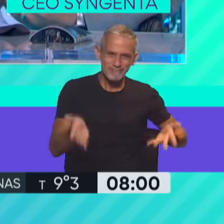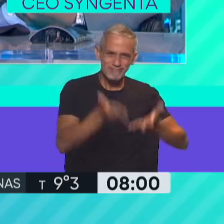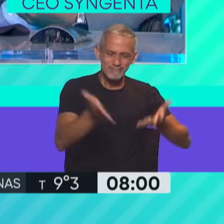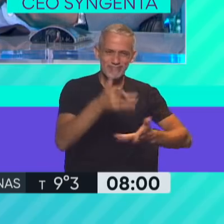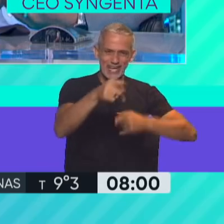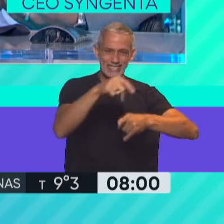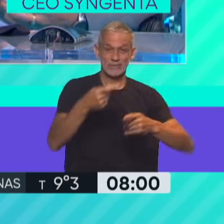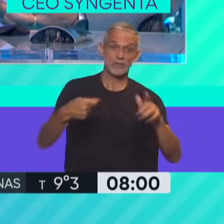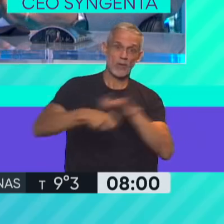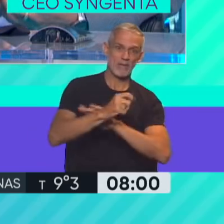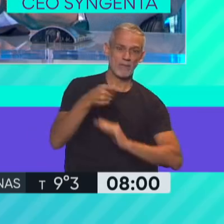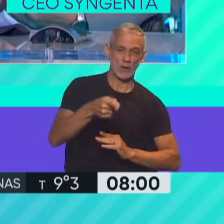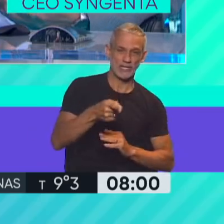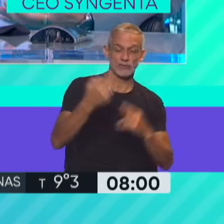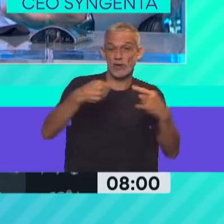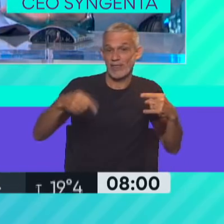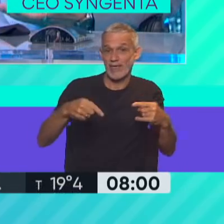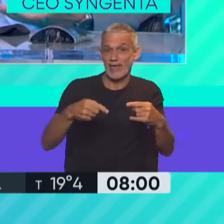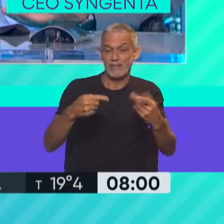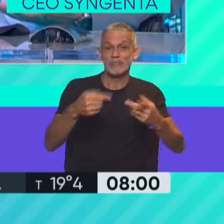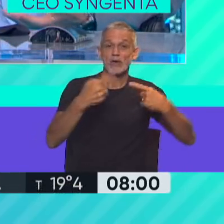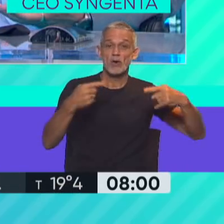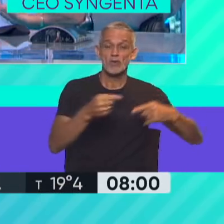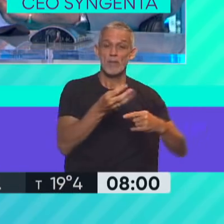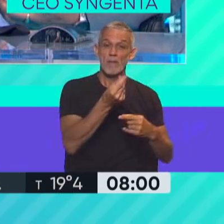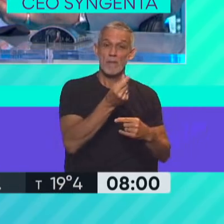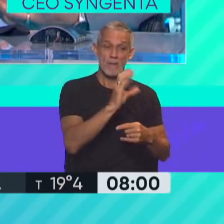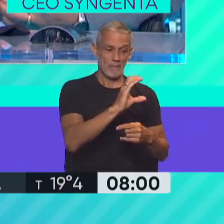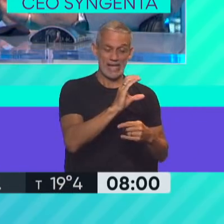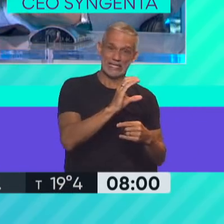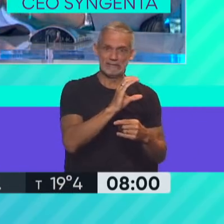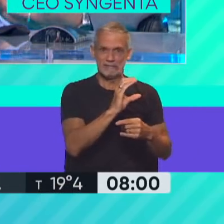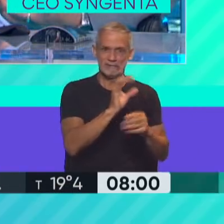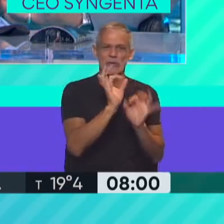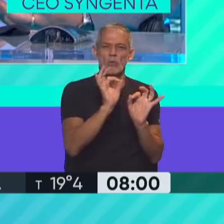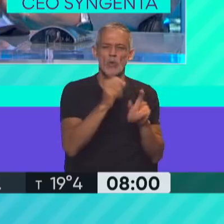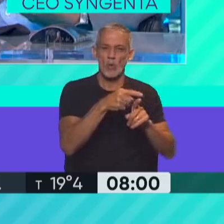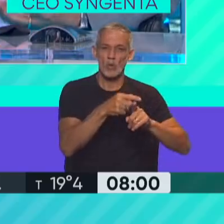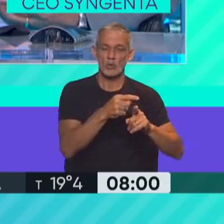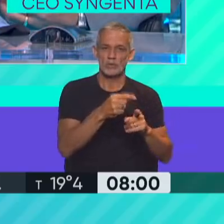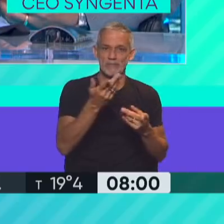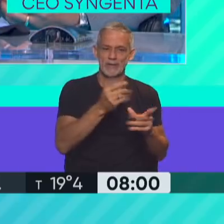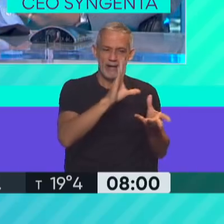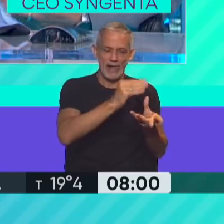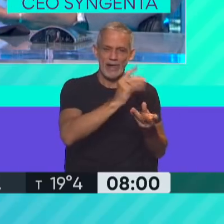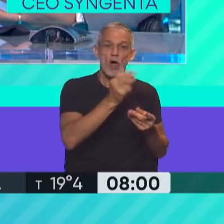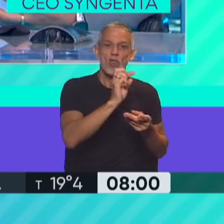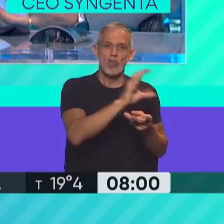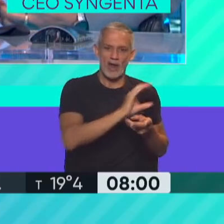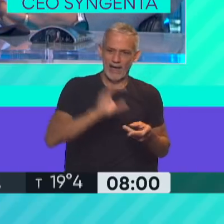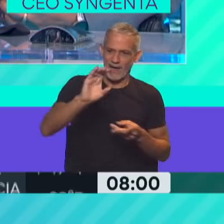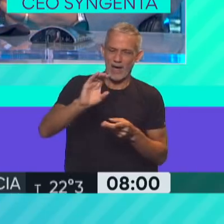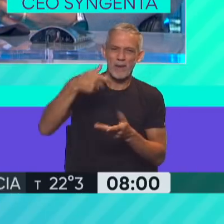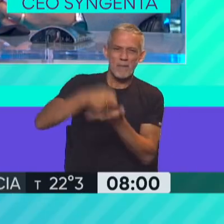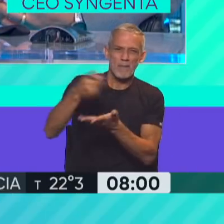través de las importaciones de un monto de reservas que están muy ajustadas y realmente lo último que necesitamos es usar reservas para pagar